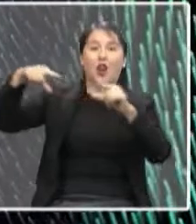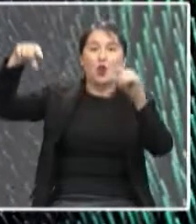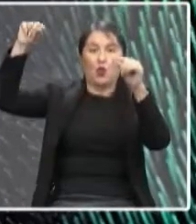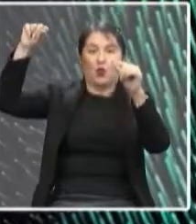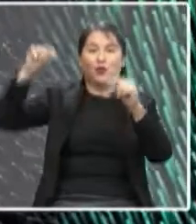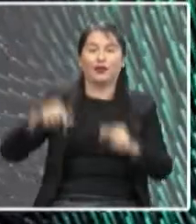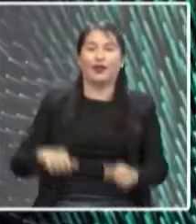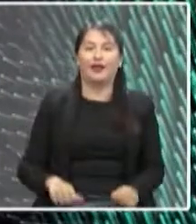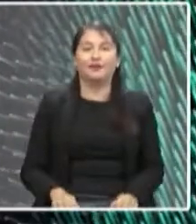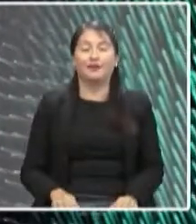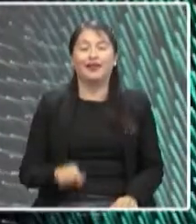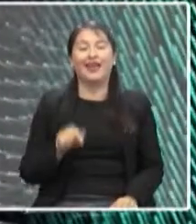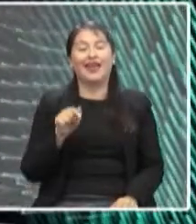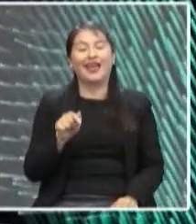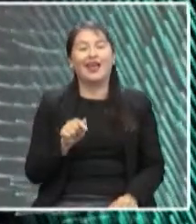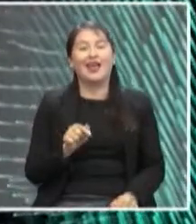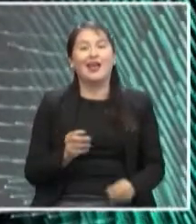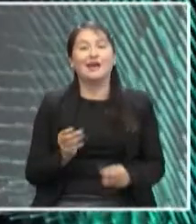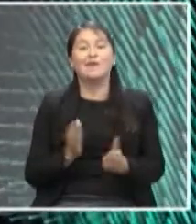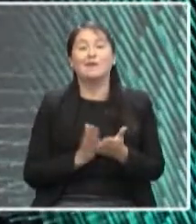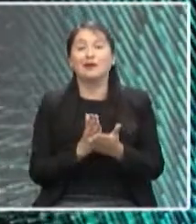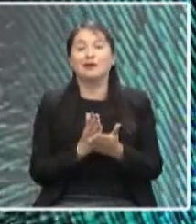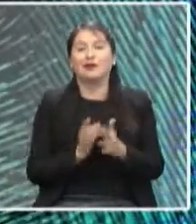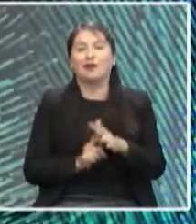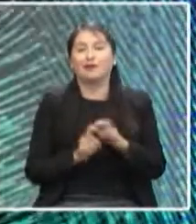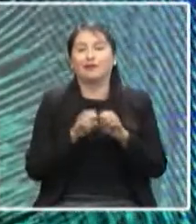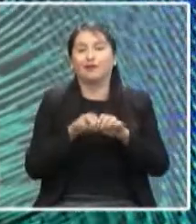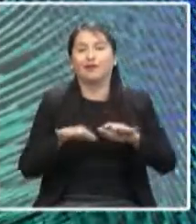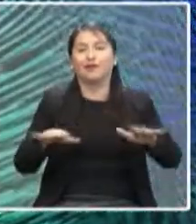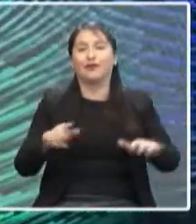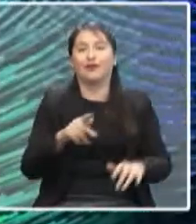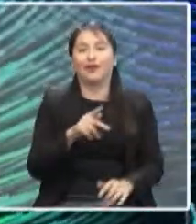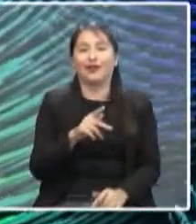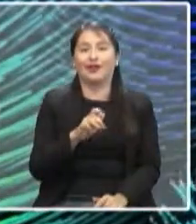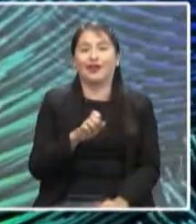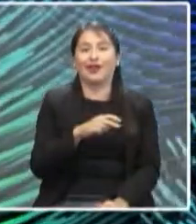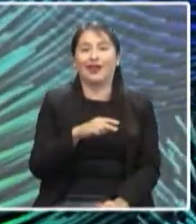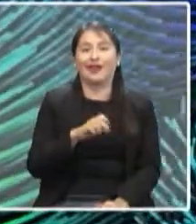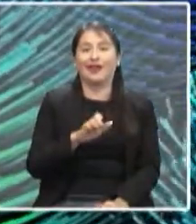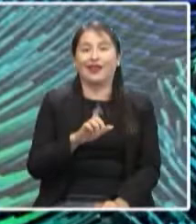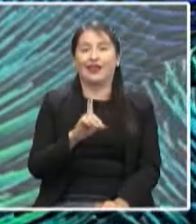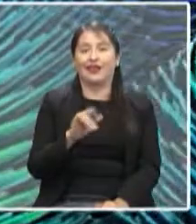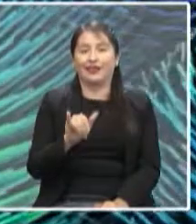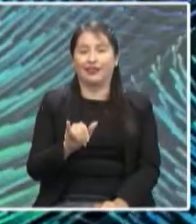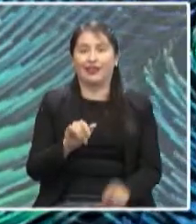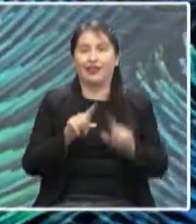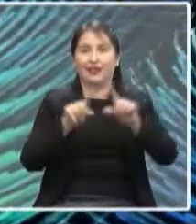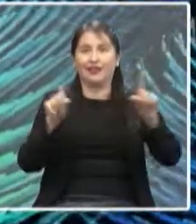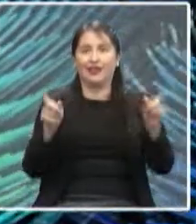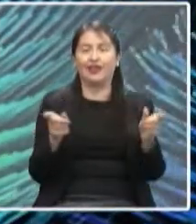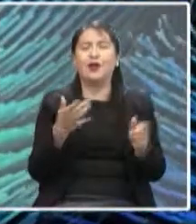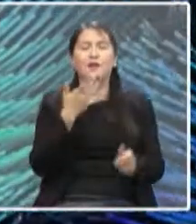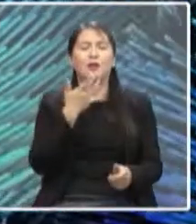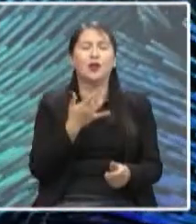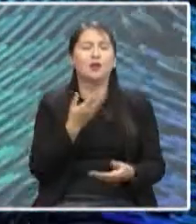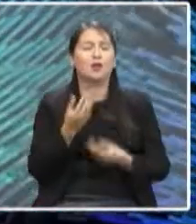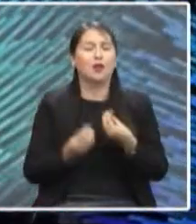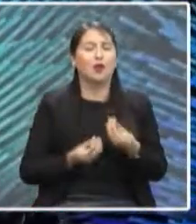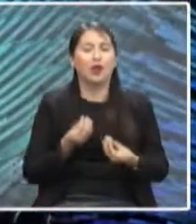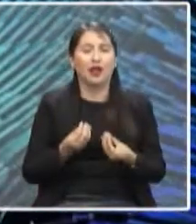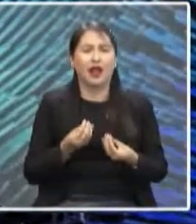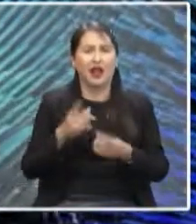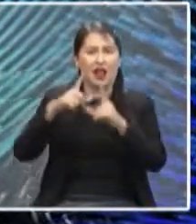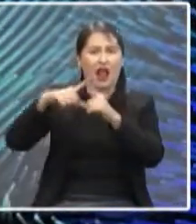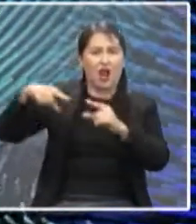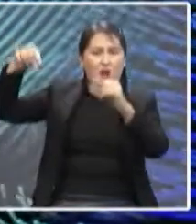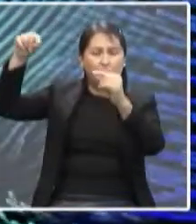F. Kennedy en el 1962 cuando él dijo, y cito, pero ¿por qué dicen algunos la luna? ¿Por